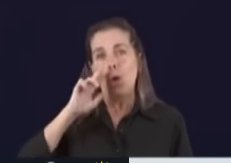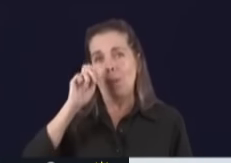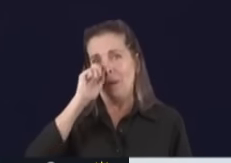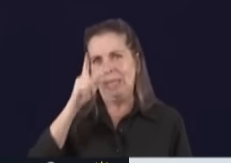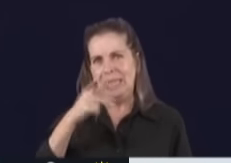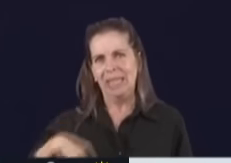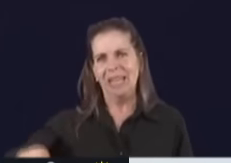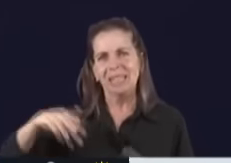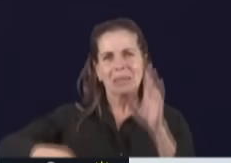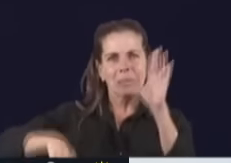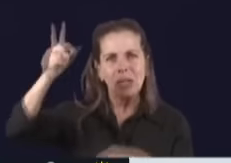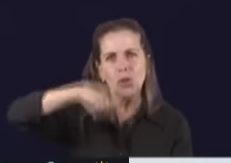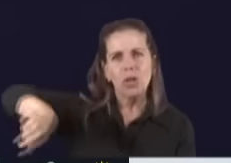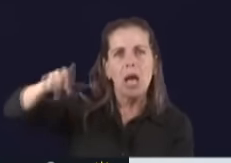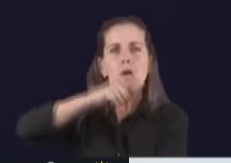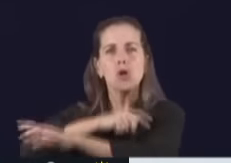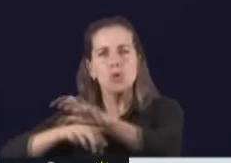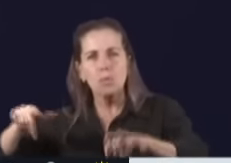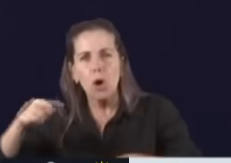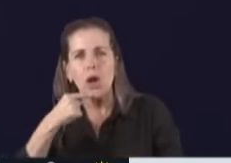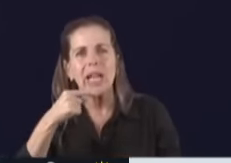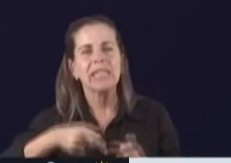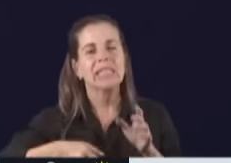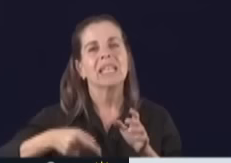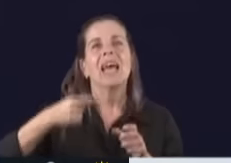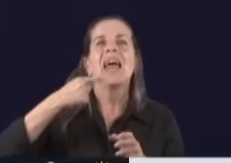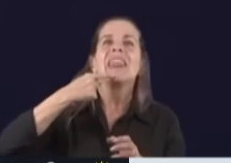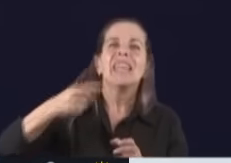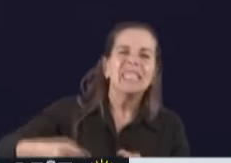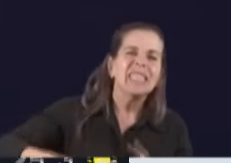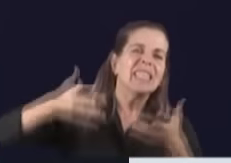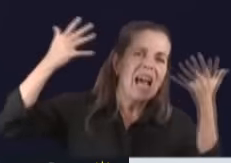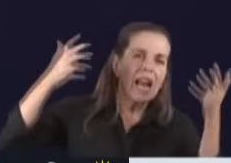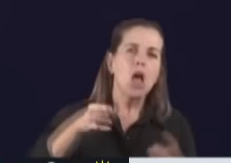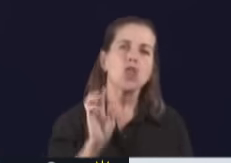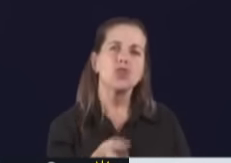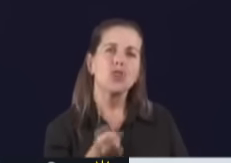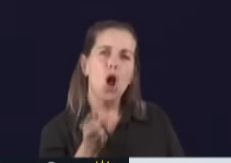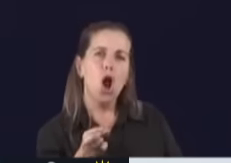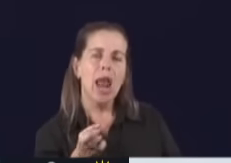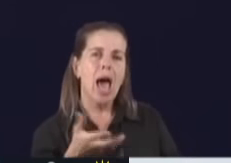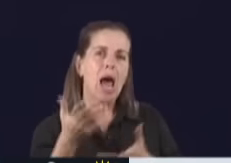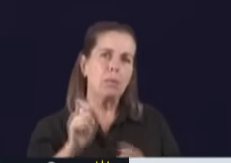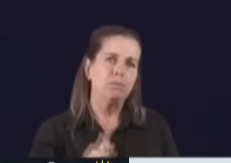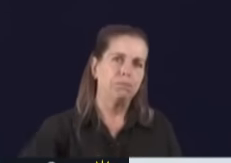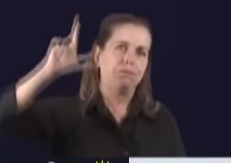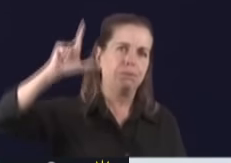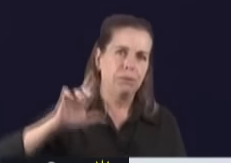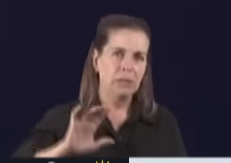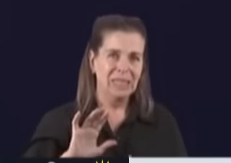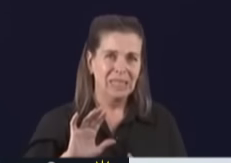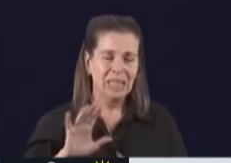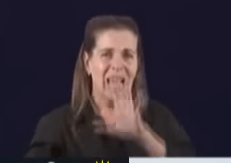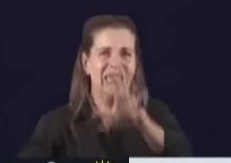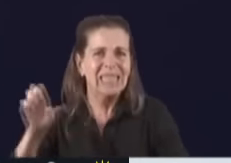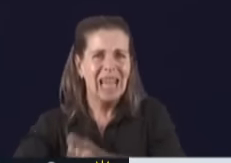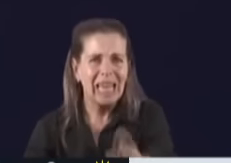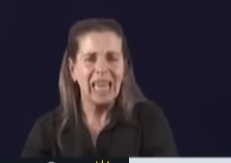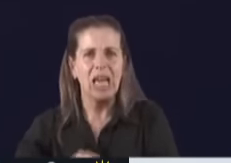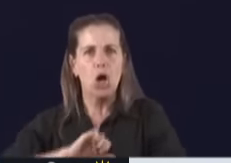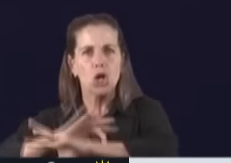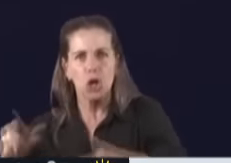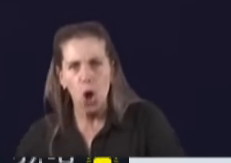dólar a 3.000 pesos y más también, ¿no? Saqueos y la caída de este gobierno a